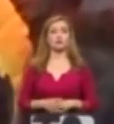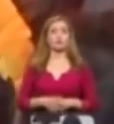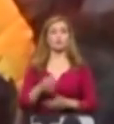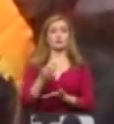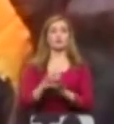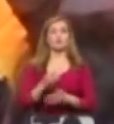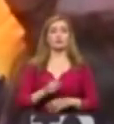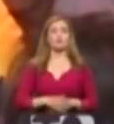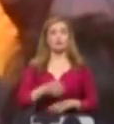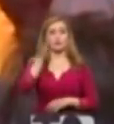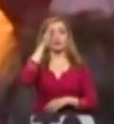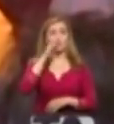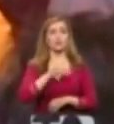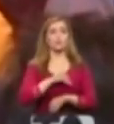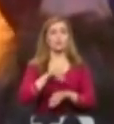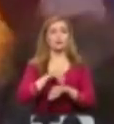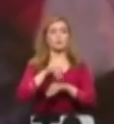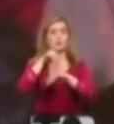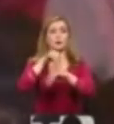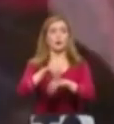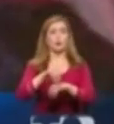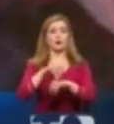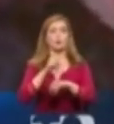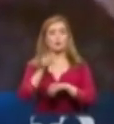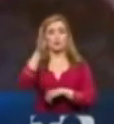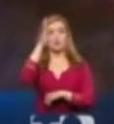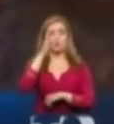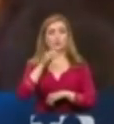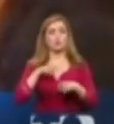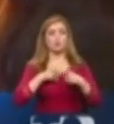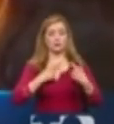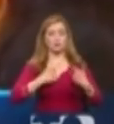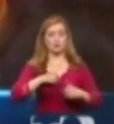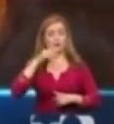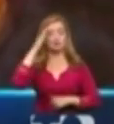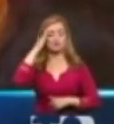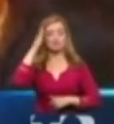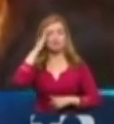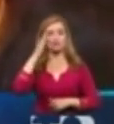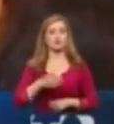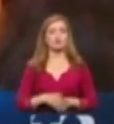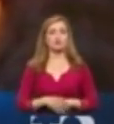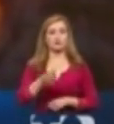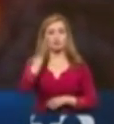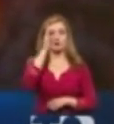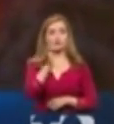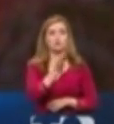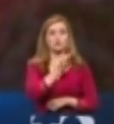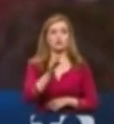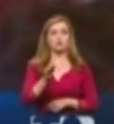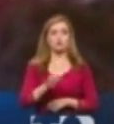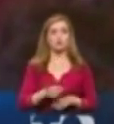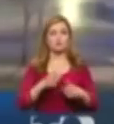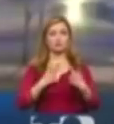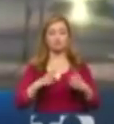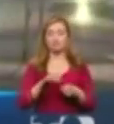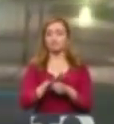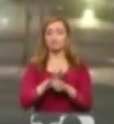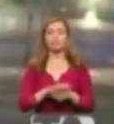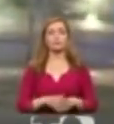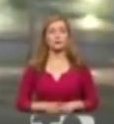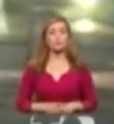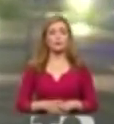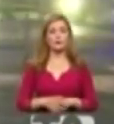Cotopaxi. Dios quiere misericordia, no sacrificio. Dios sabe lo que tengo en mi corazón. Que Dios los bendiga a todos. De verdad les digo de todo corazón. Pese